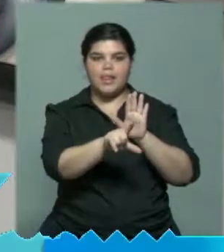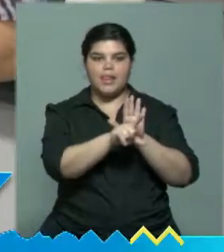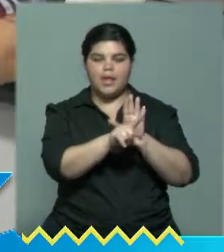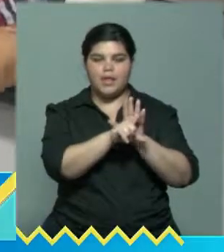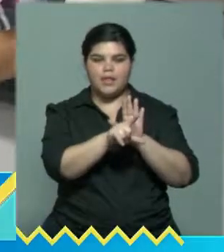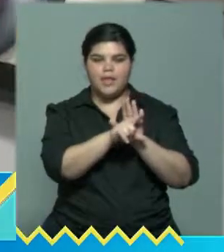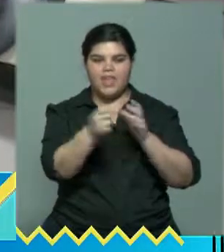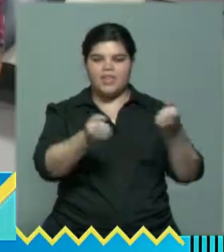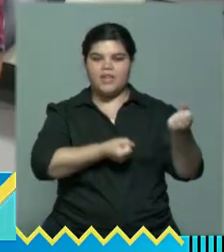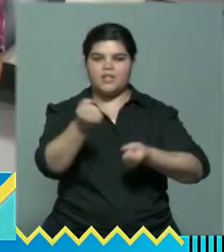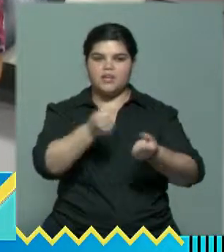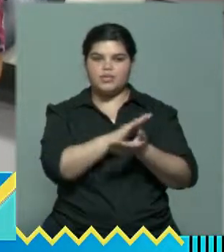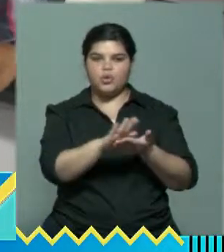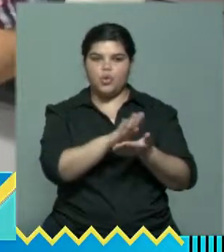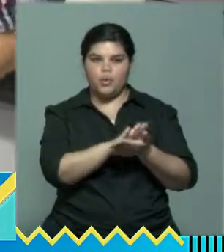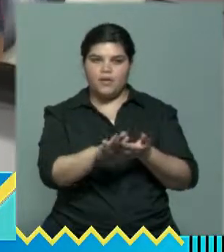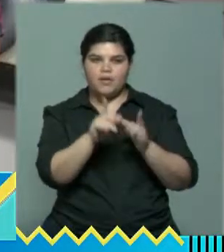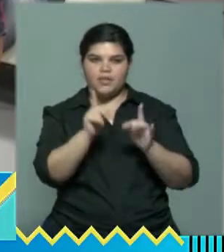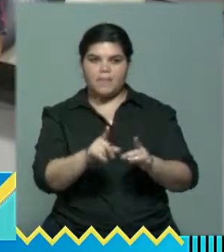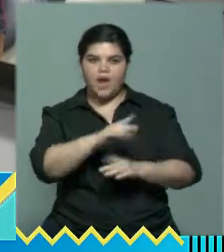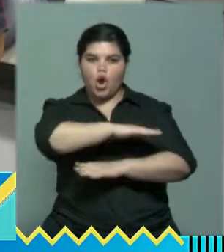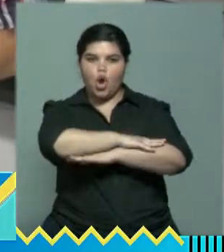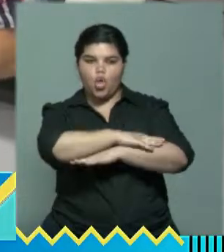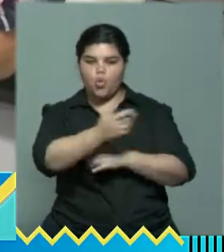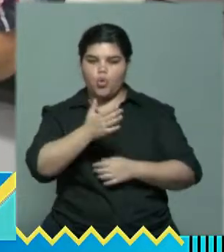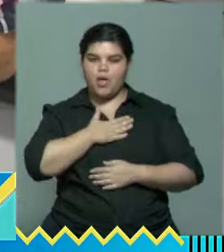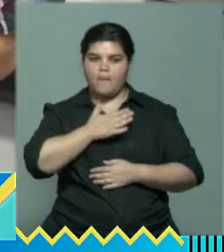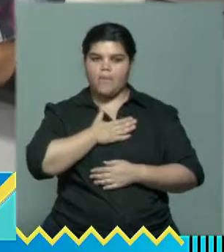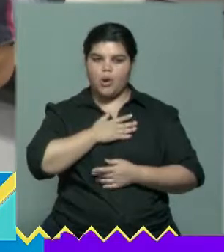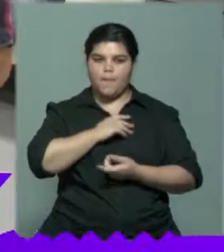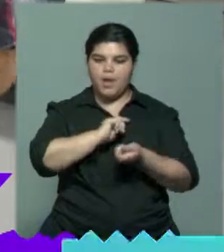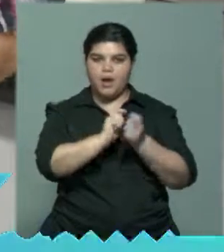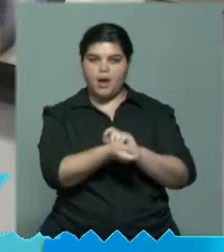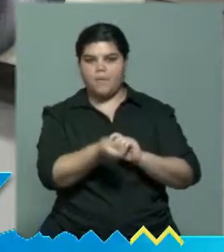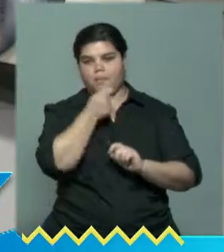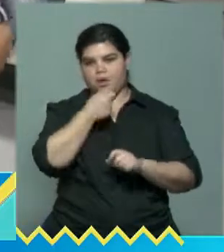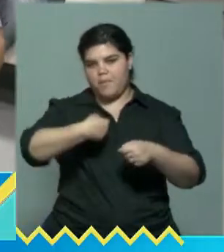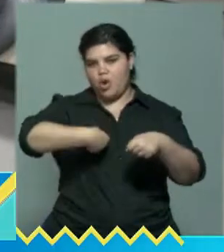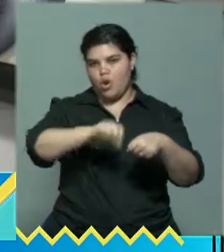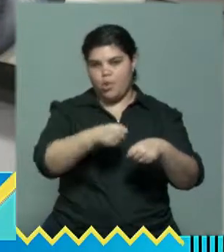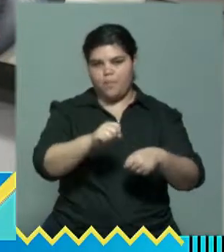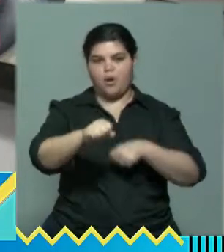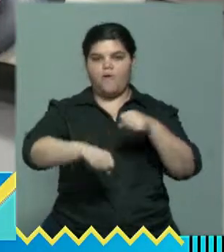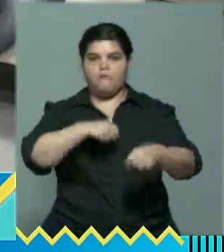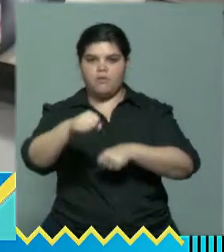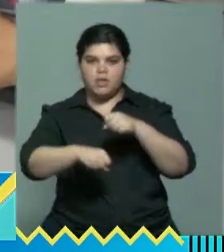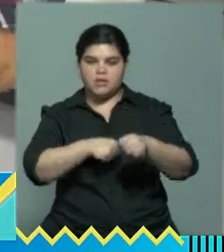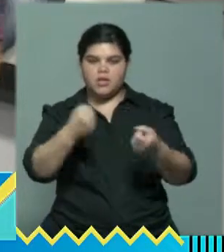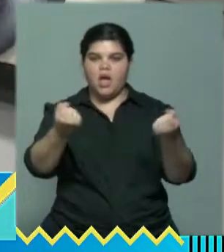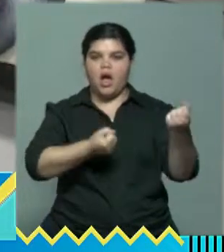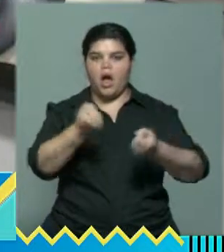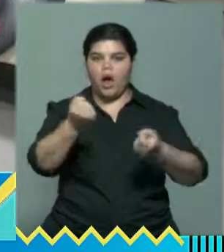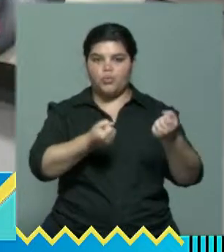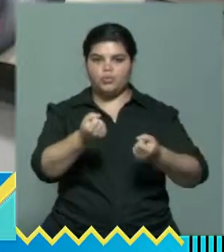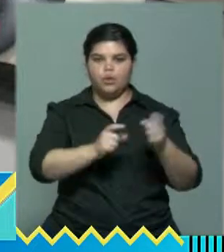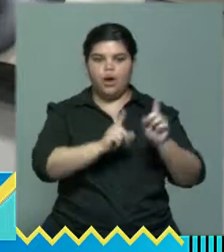algunas modificaciones en cuanto a nuestras actitudes a la hora de tomar o una motocicleta o una bicicleta o un automóvil, ciertas